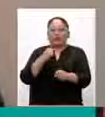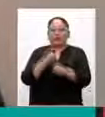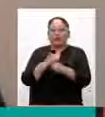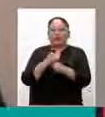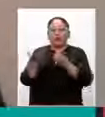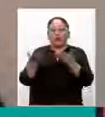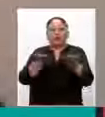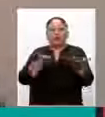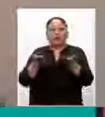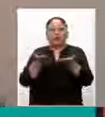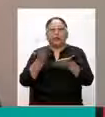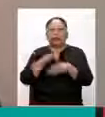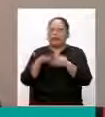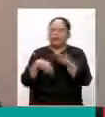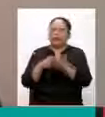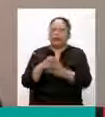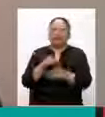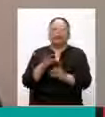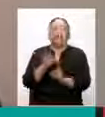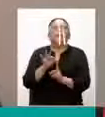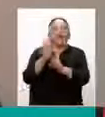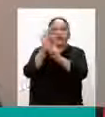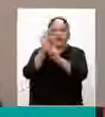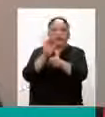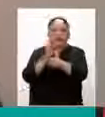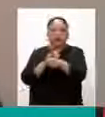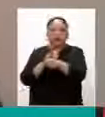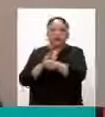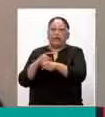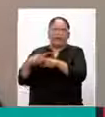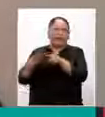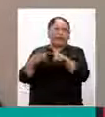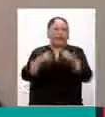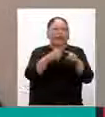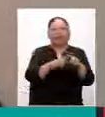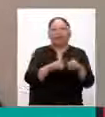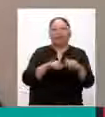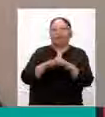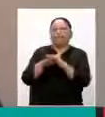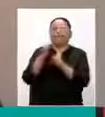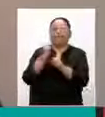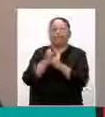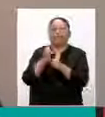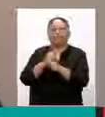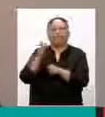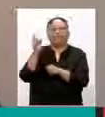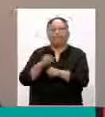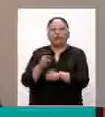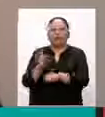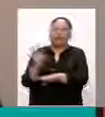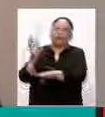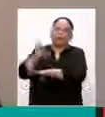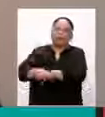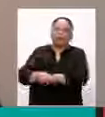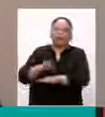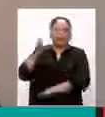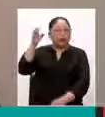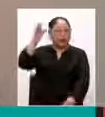en todas las especialidades, en toda la capacidad resolutiva de los centros de salud, es obligación del